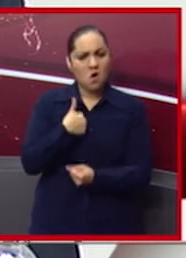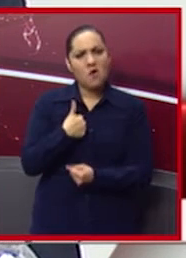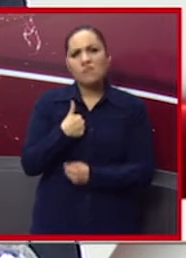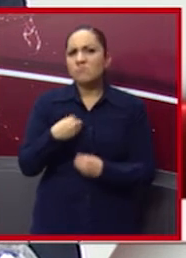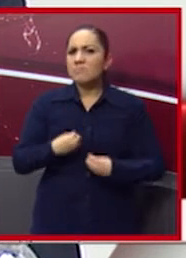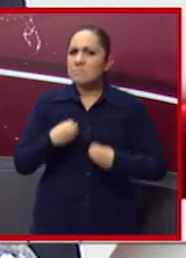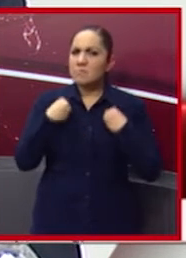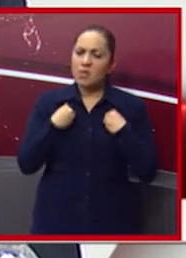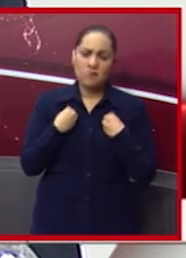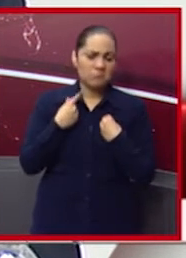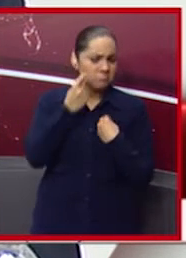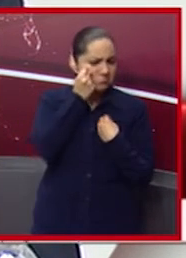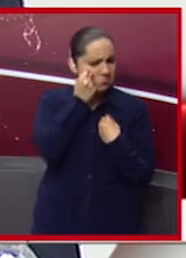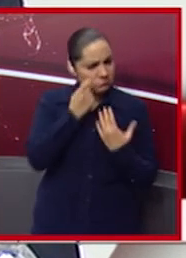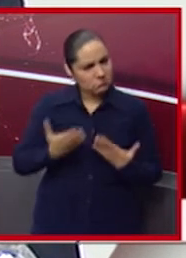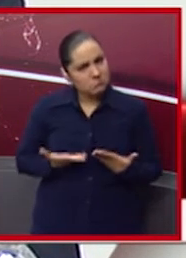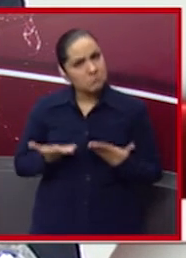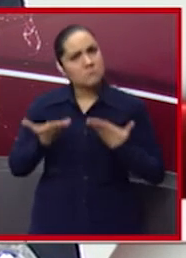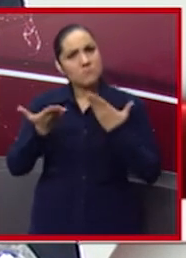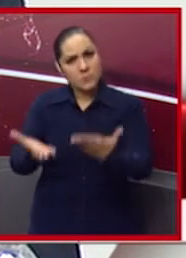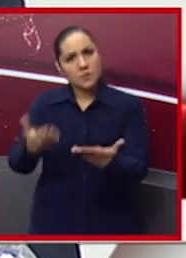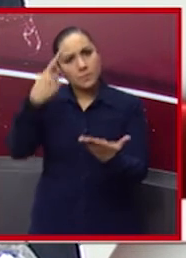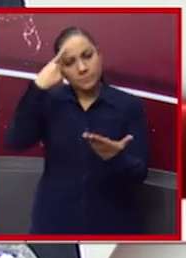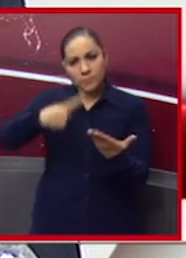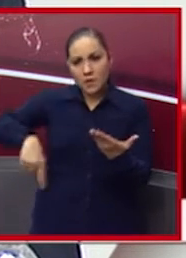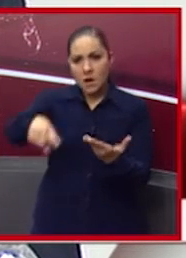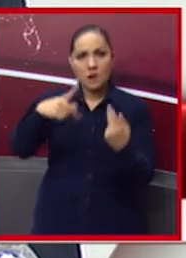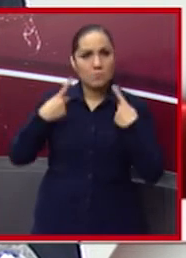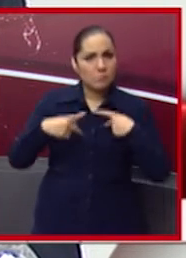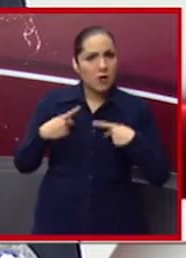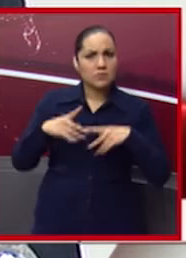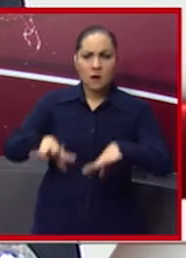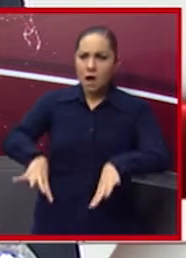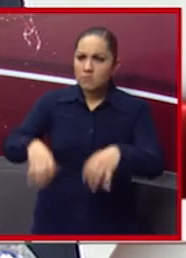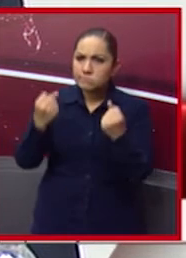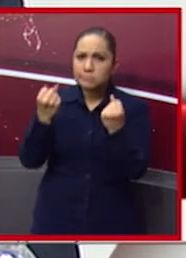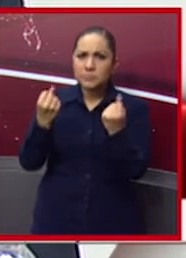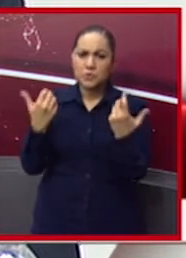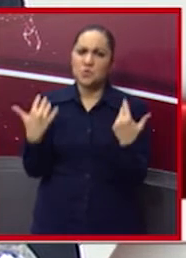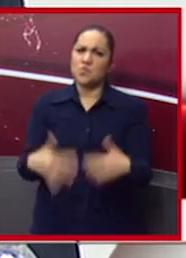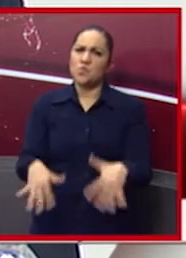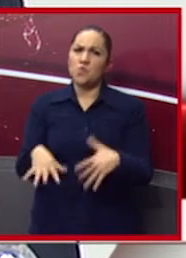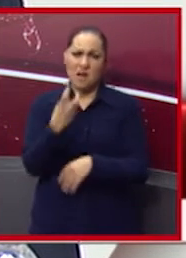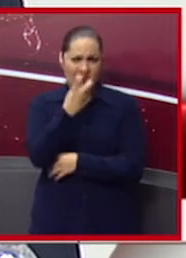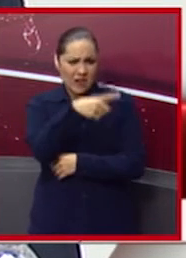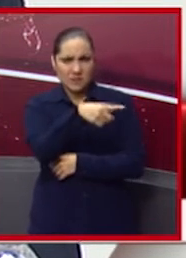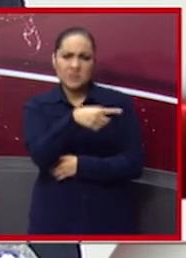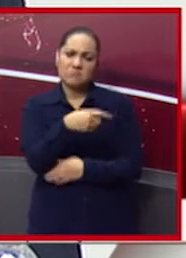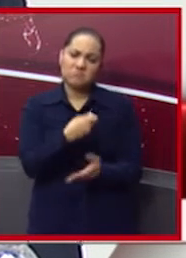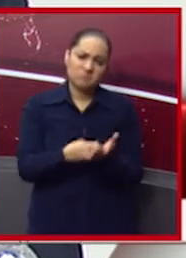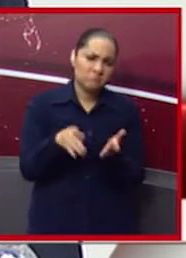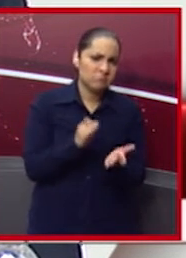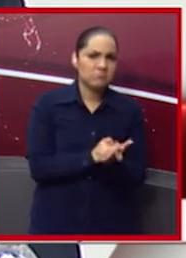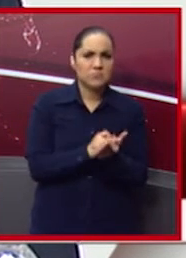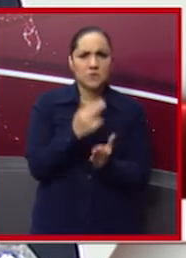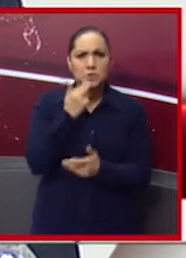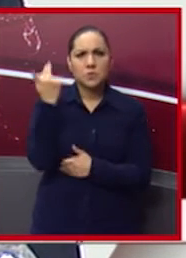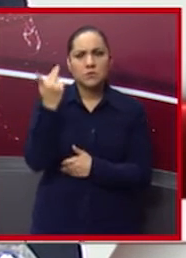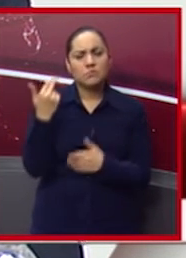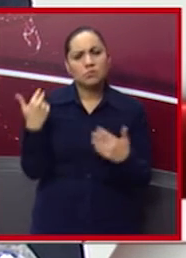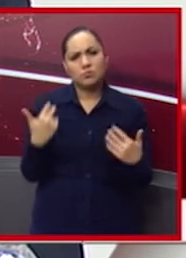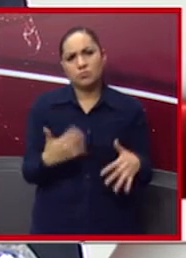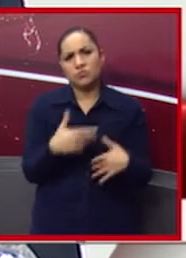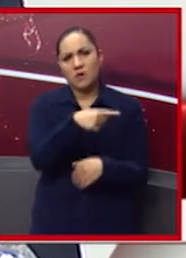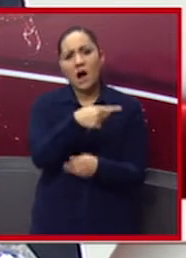invaluable una muestra indiscutible de eminente virtud el sacrificio